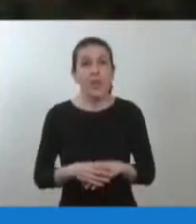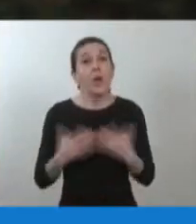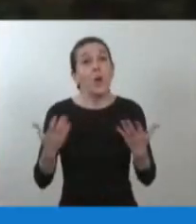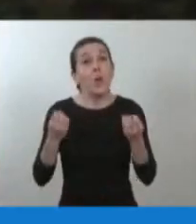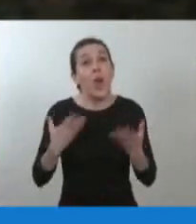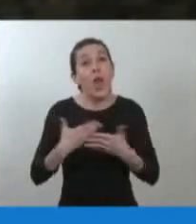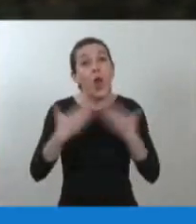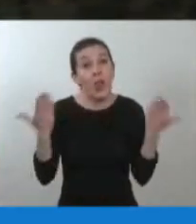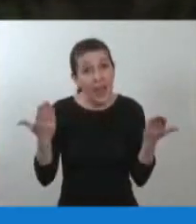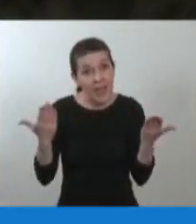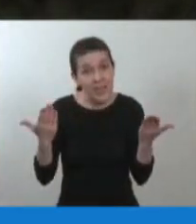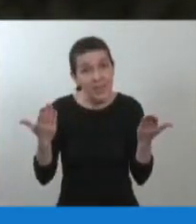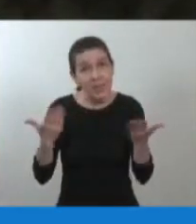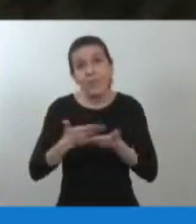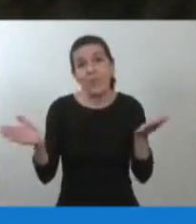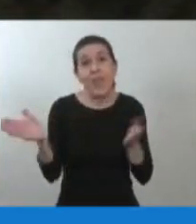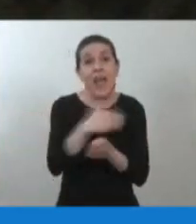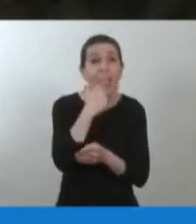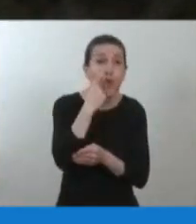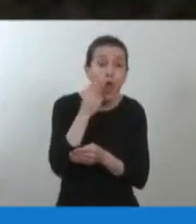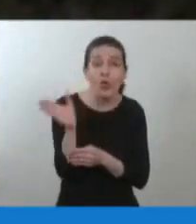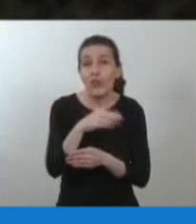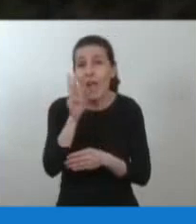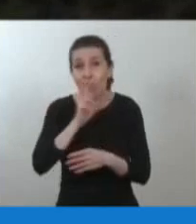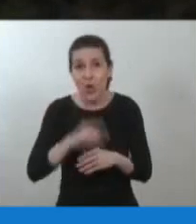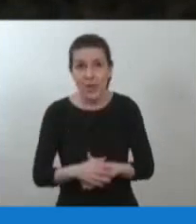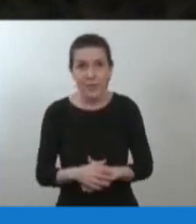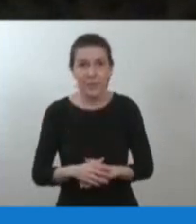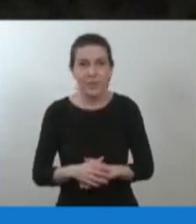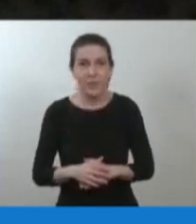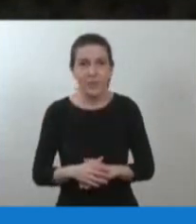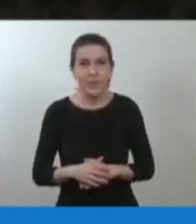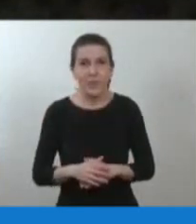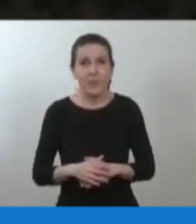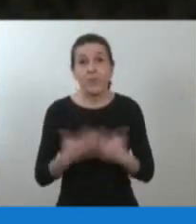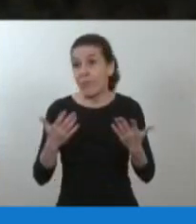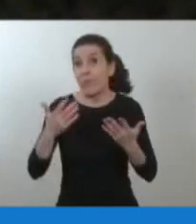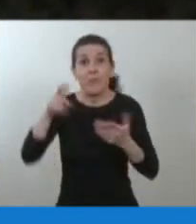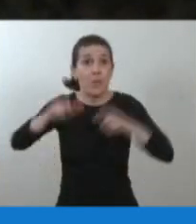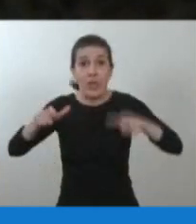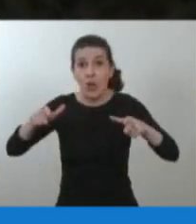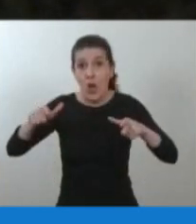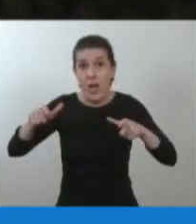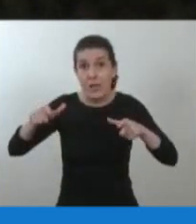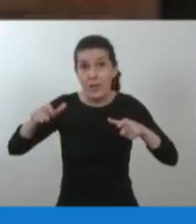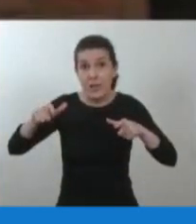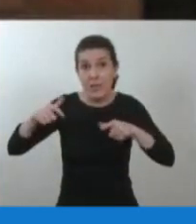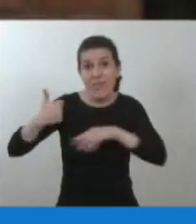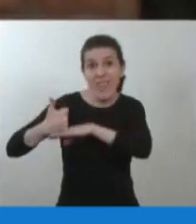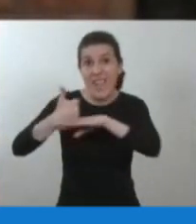muy buenos días a todos ya todas tienes que estar aquí acompañándome en